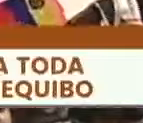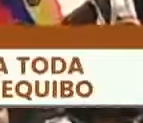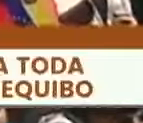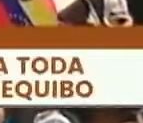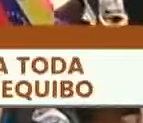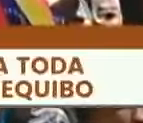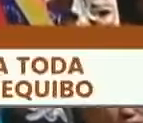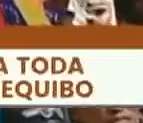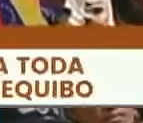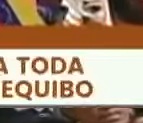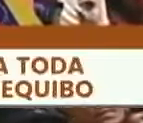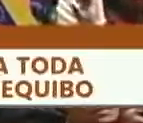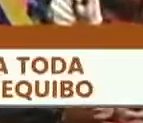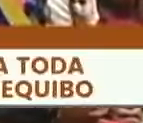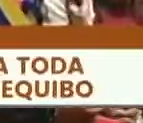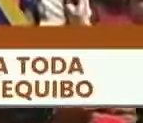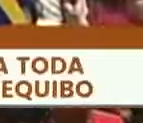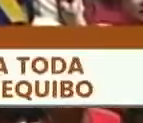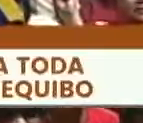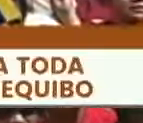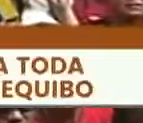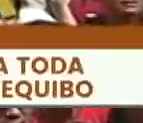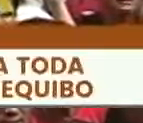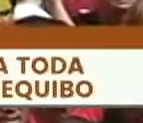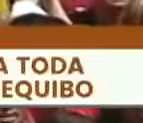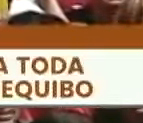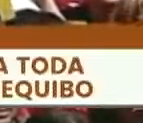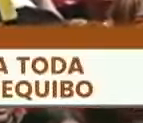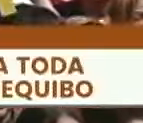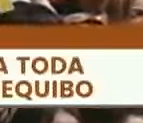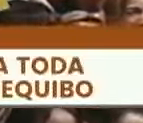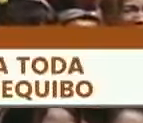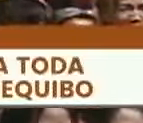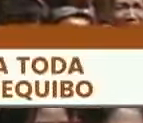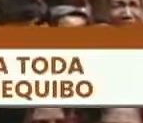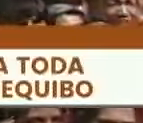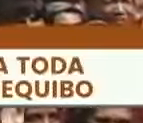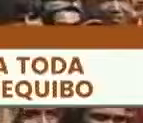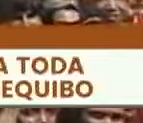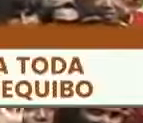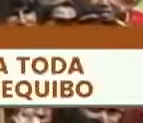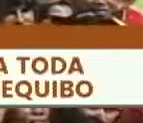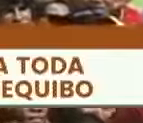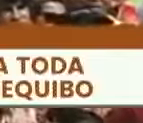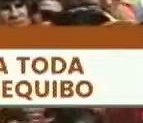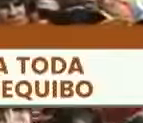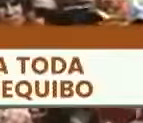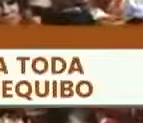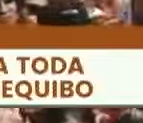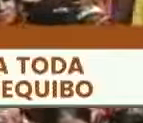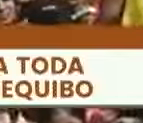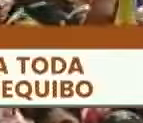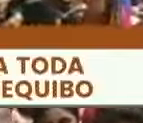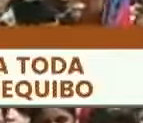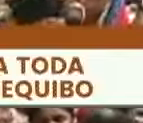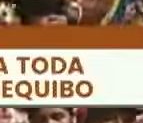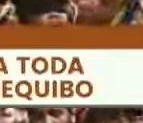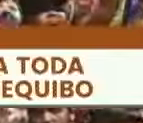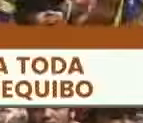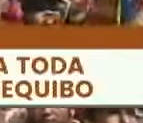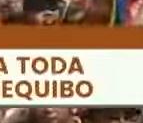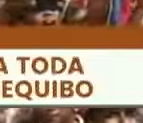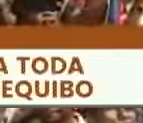al presidente Guyana y Siaco Divía, Tamahab Cajobay, ese equivo, Tai venezolano Jajobay, ese